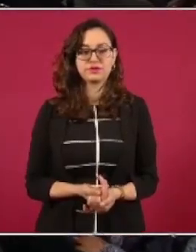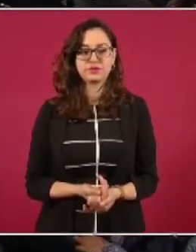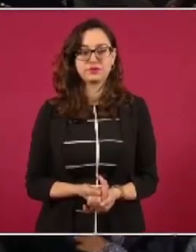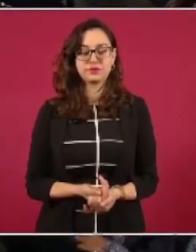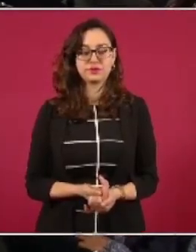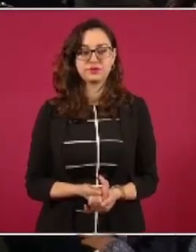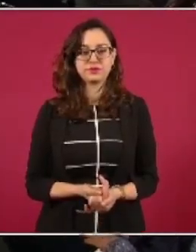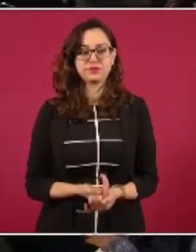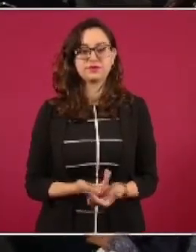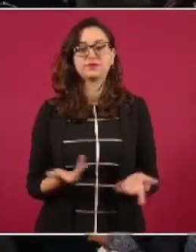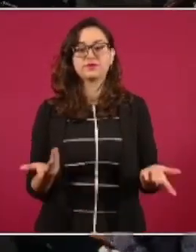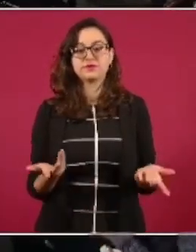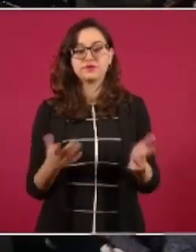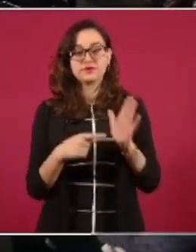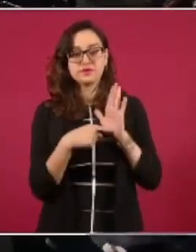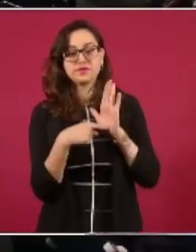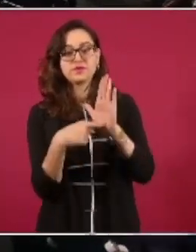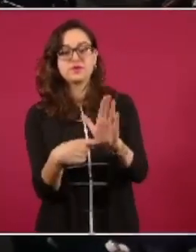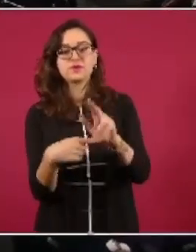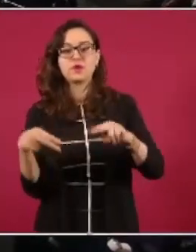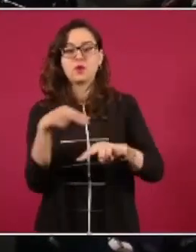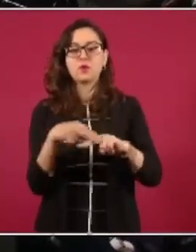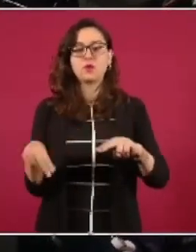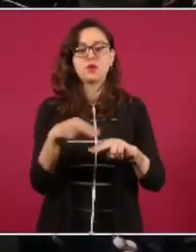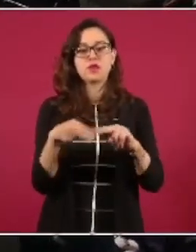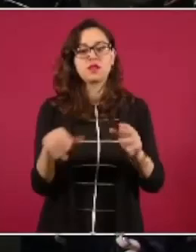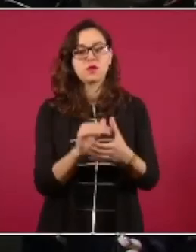cachitos de lotería para el 15.